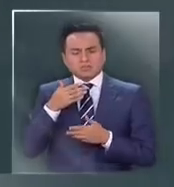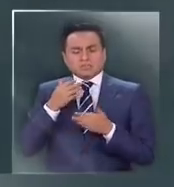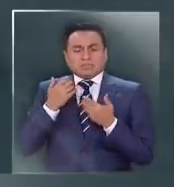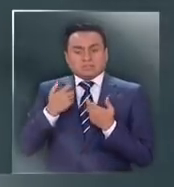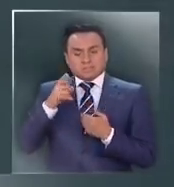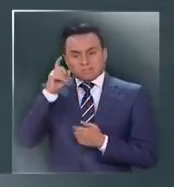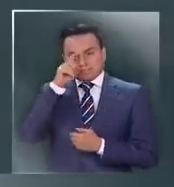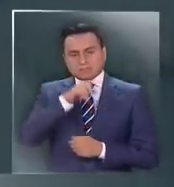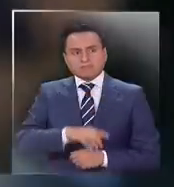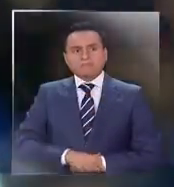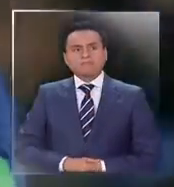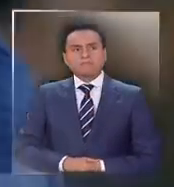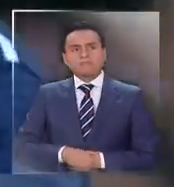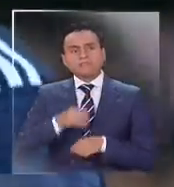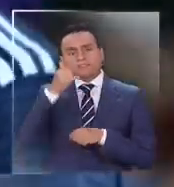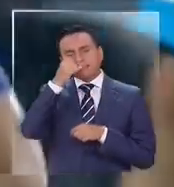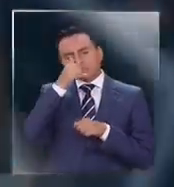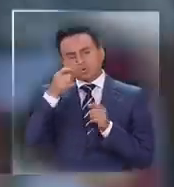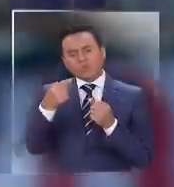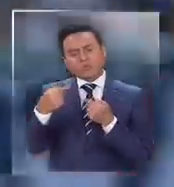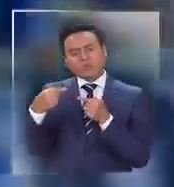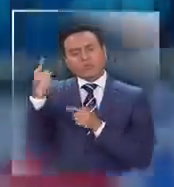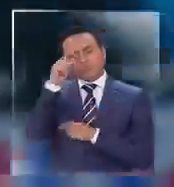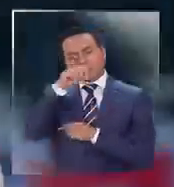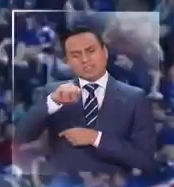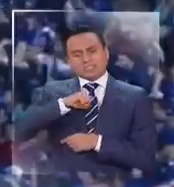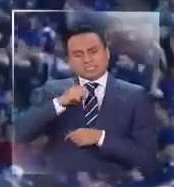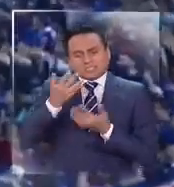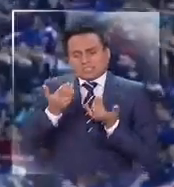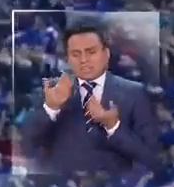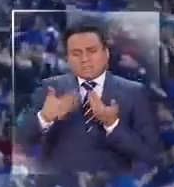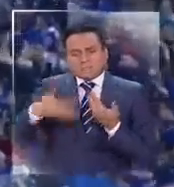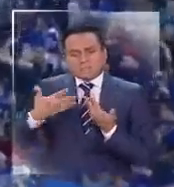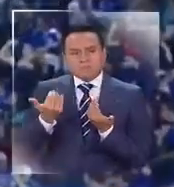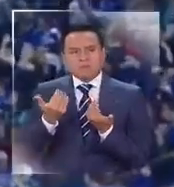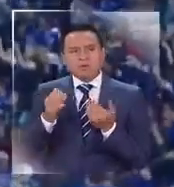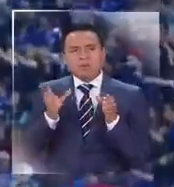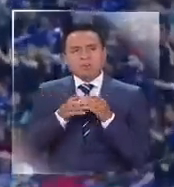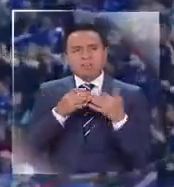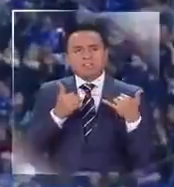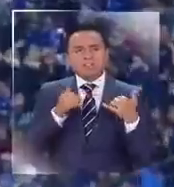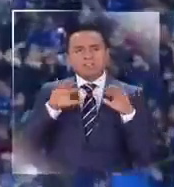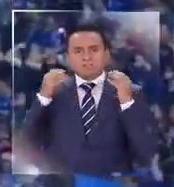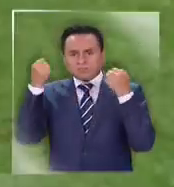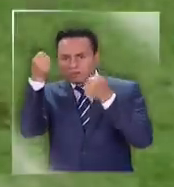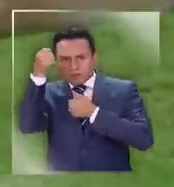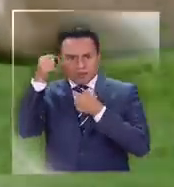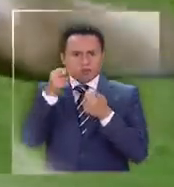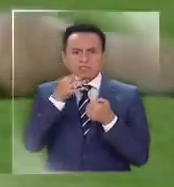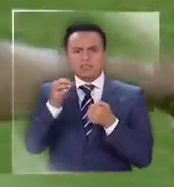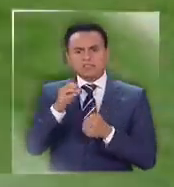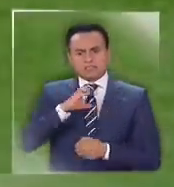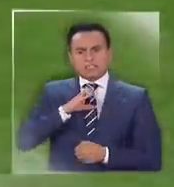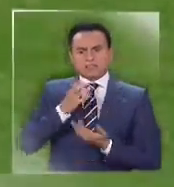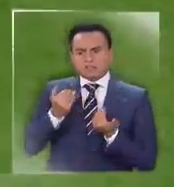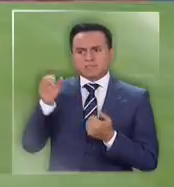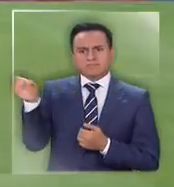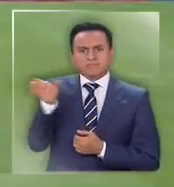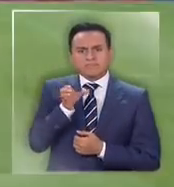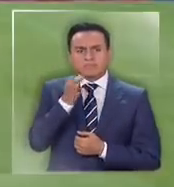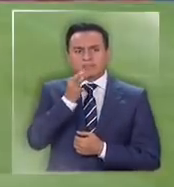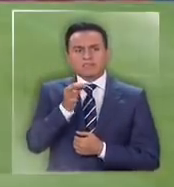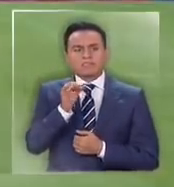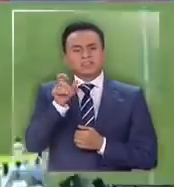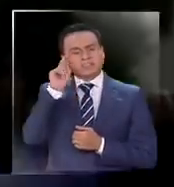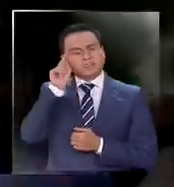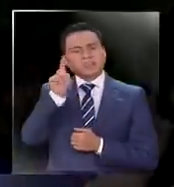Pues. El tiempo juega en contra, las necesidades apremian y tanto jugadores como hinchas le piden a Azul Azul un técnico. Los fanáticos tienen